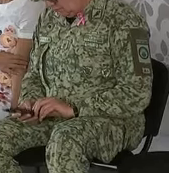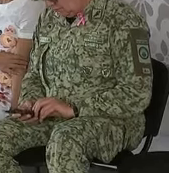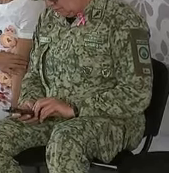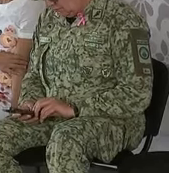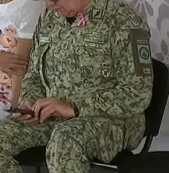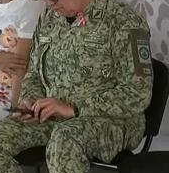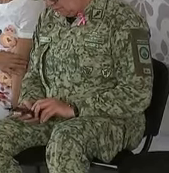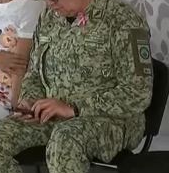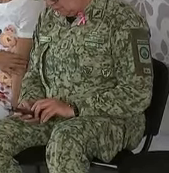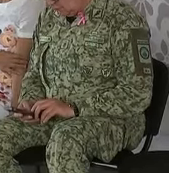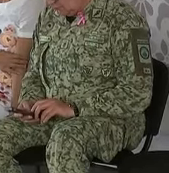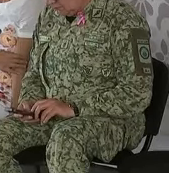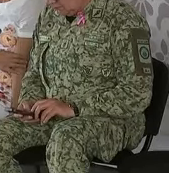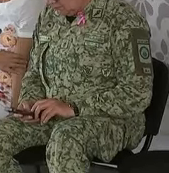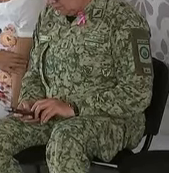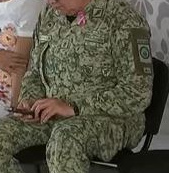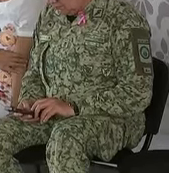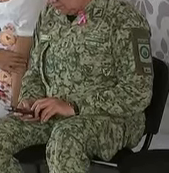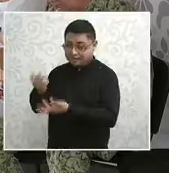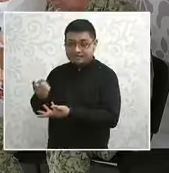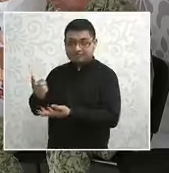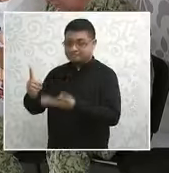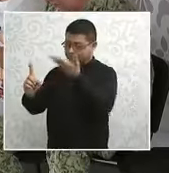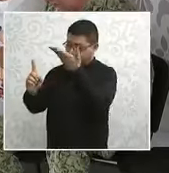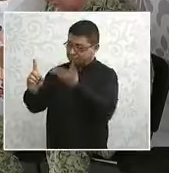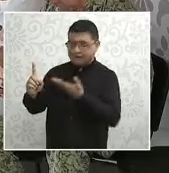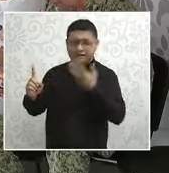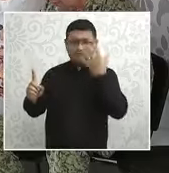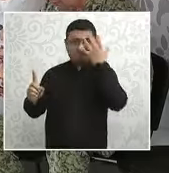bonita gran mujer